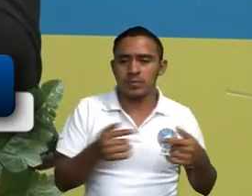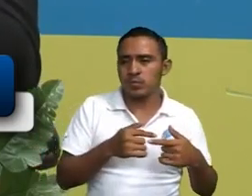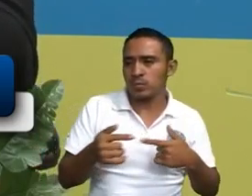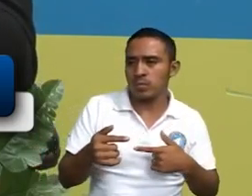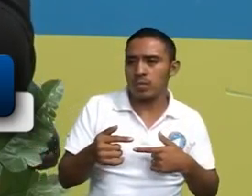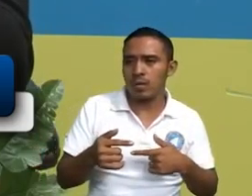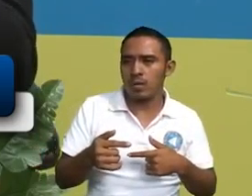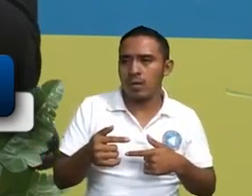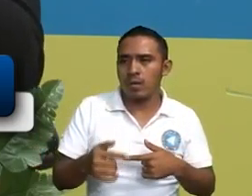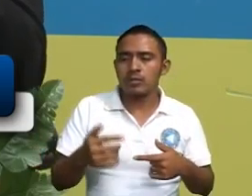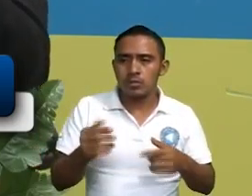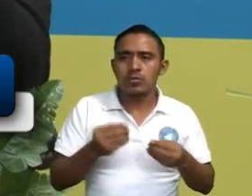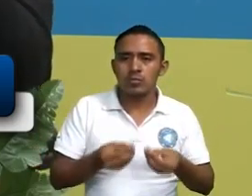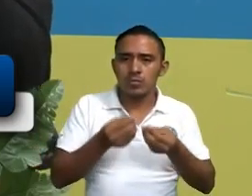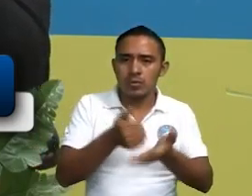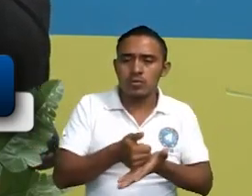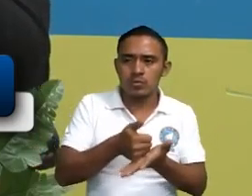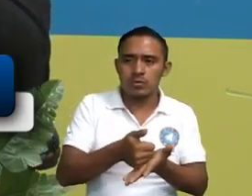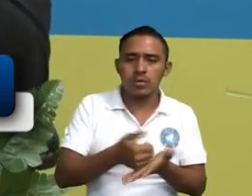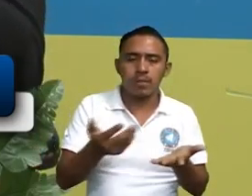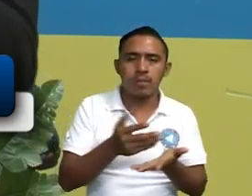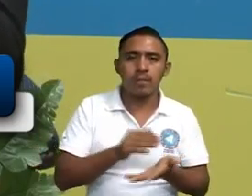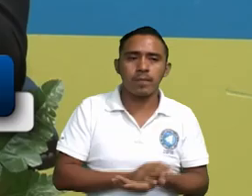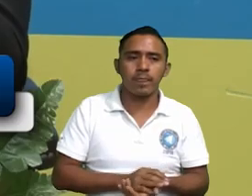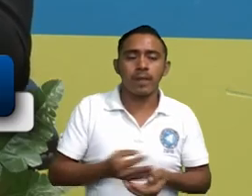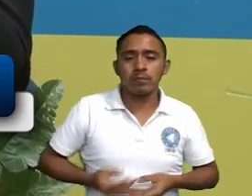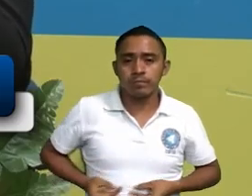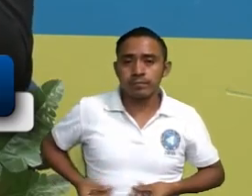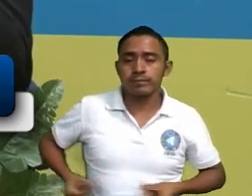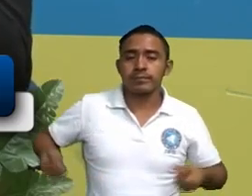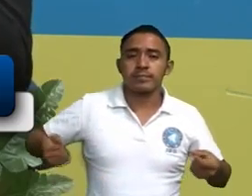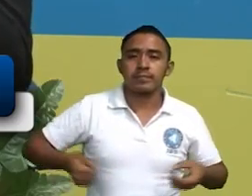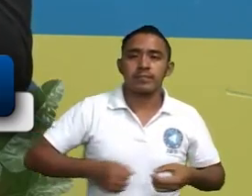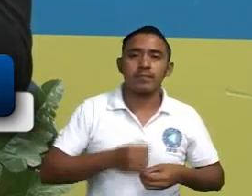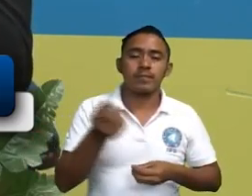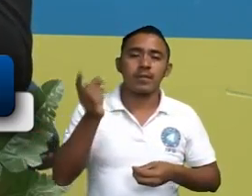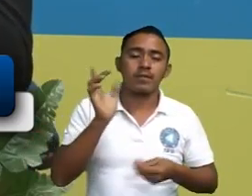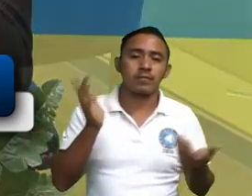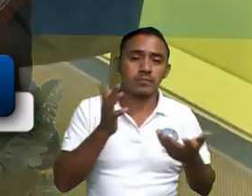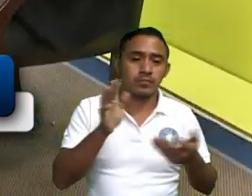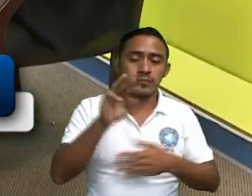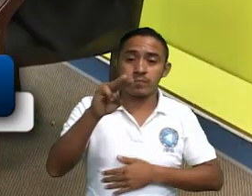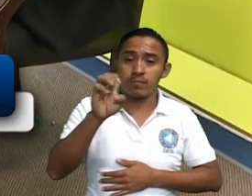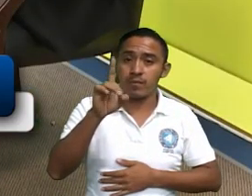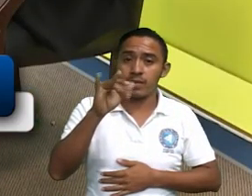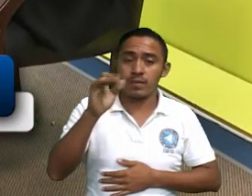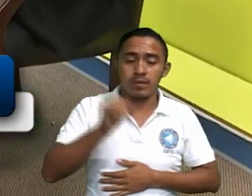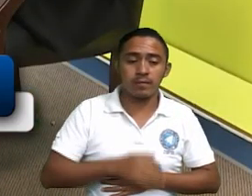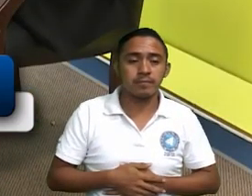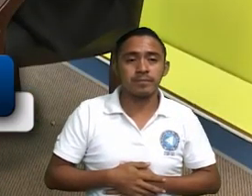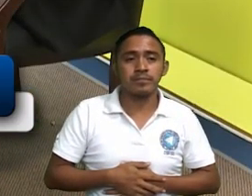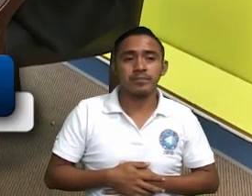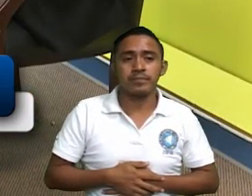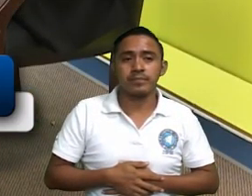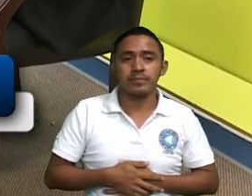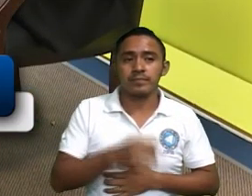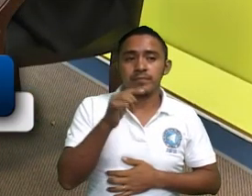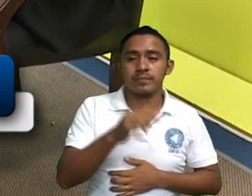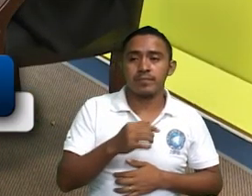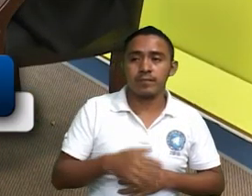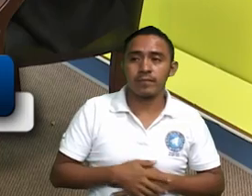voy a curar los cálculos y que si tomas este medicamento mágico te voy a curar los cálculos. La verdad es que la literatura no apoya o los